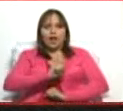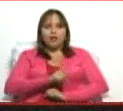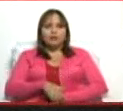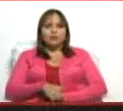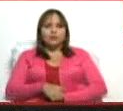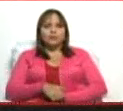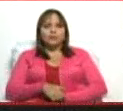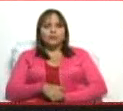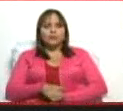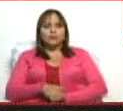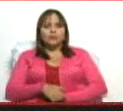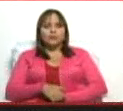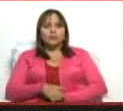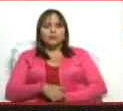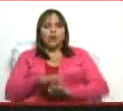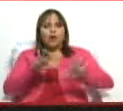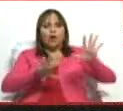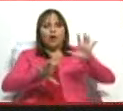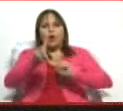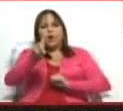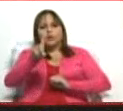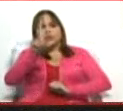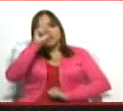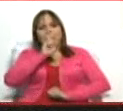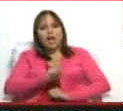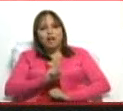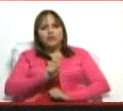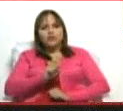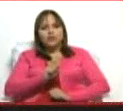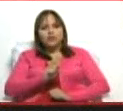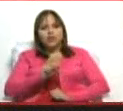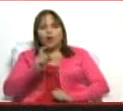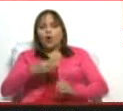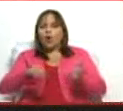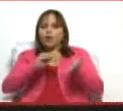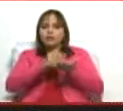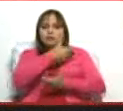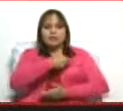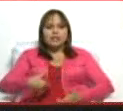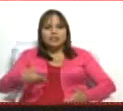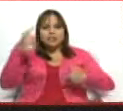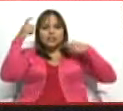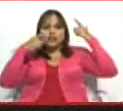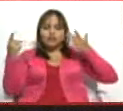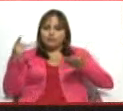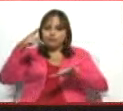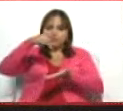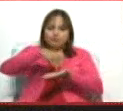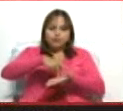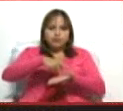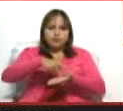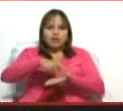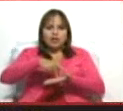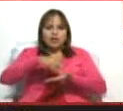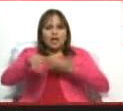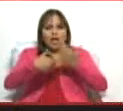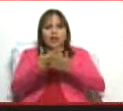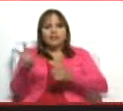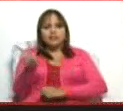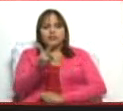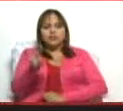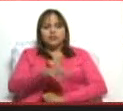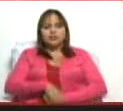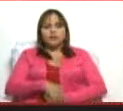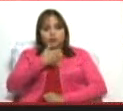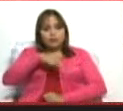Años de haber regresado el comandante Chávez a Venezuela,